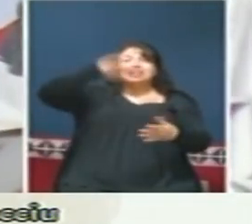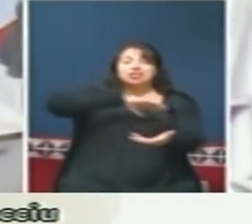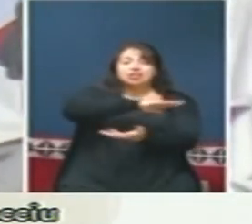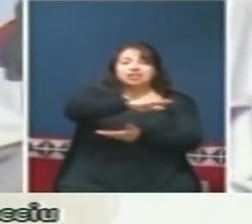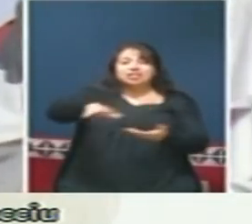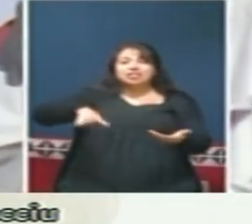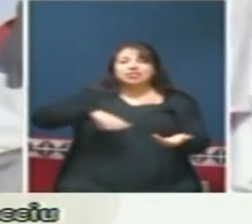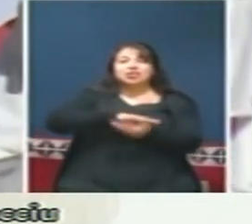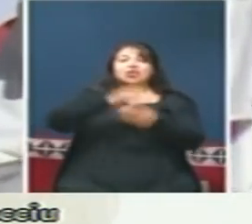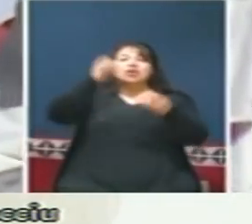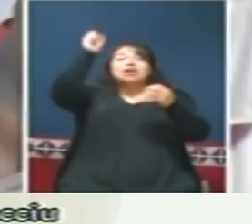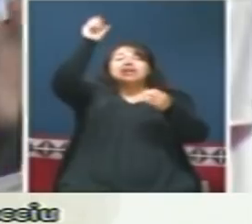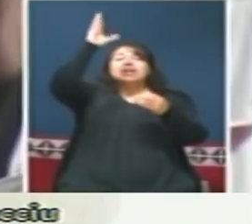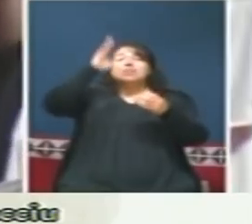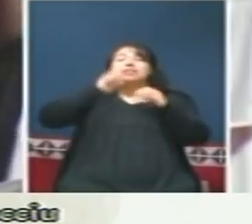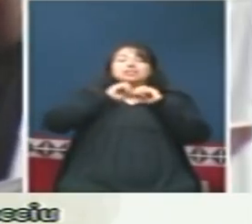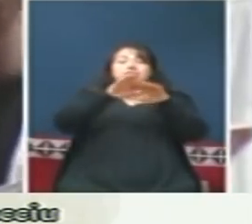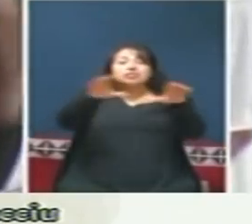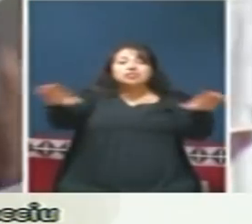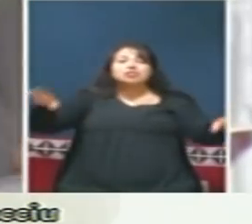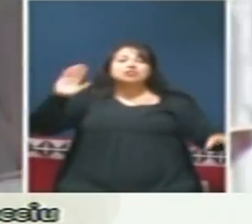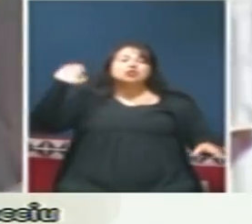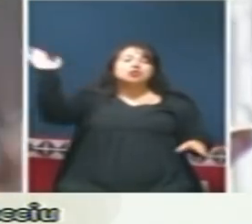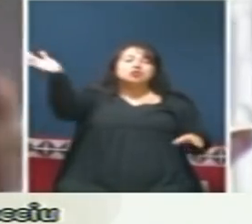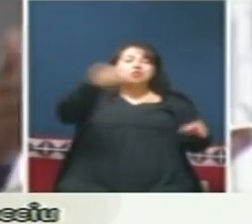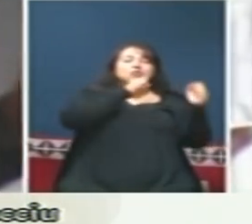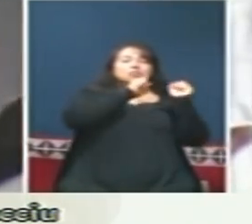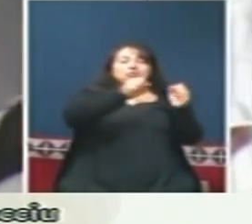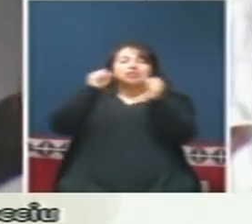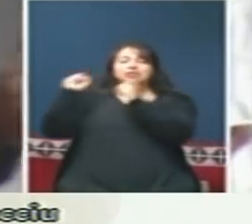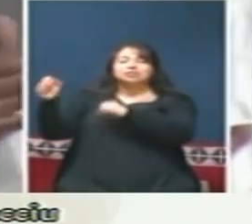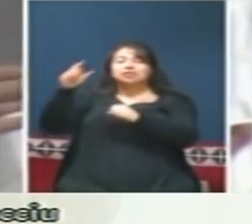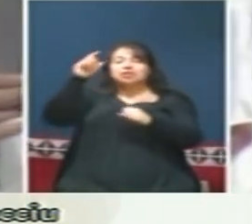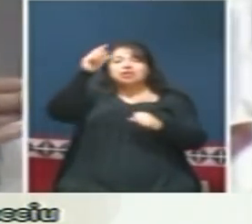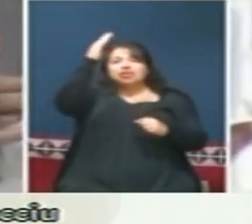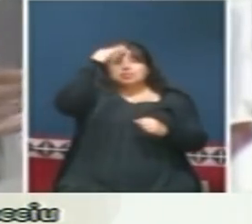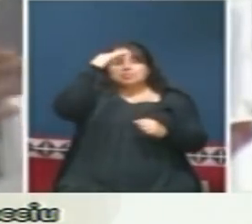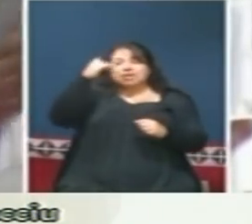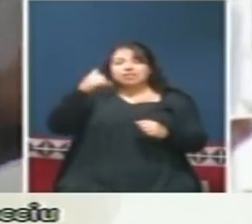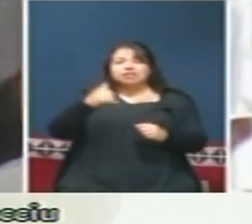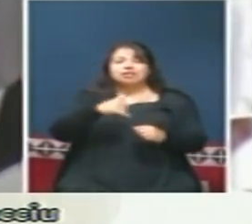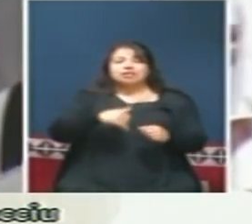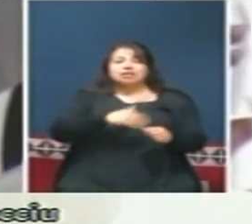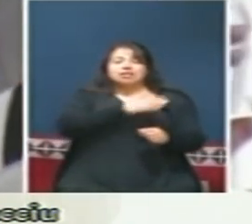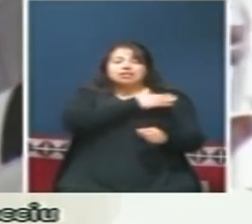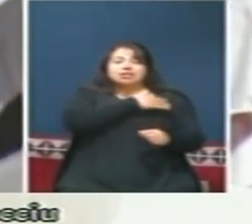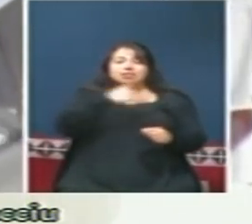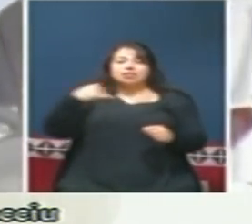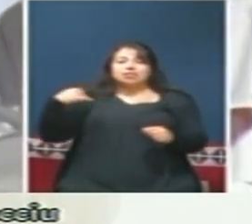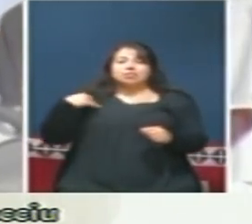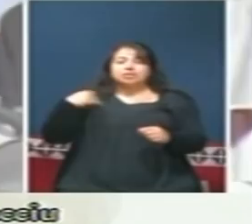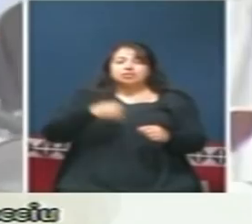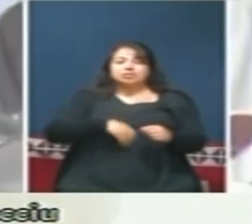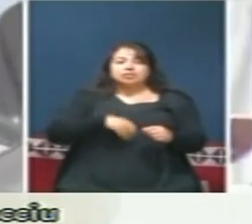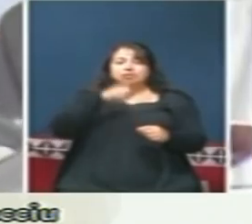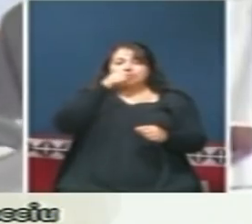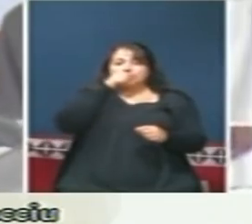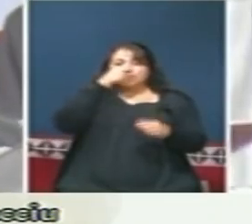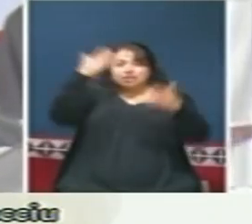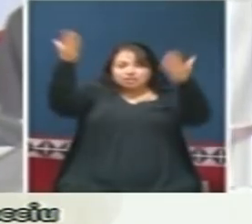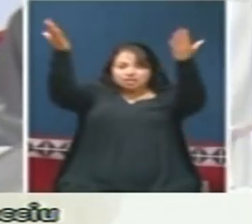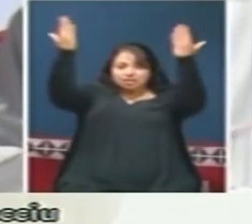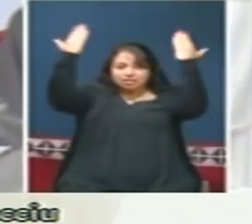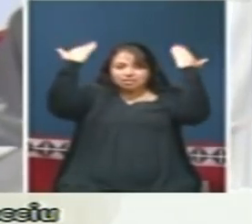Y la bendición de Dios Todopoderoso, del Padre, del Hijo y del Espíritu Santo descienda